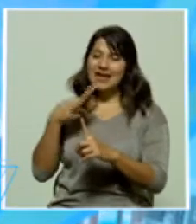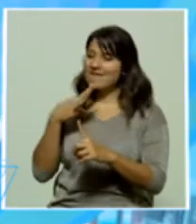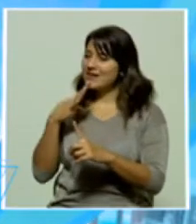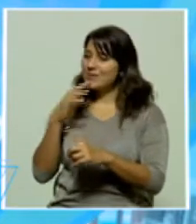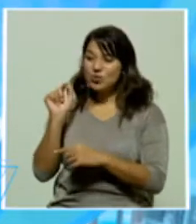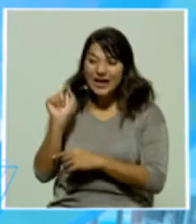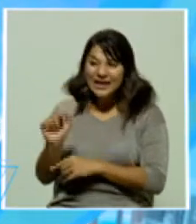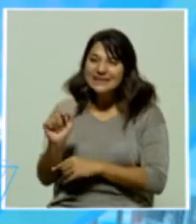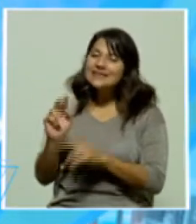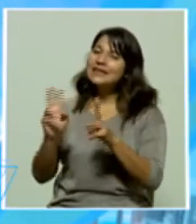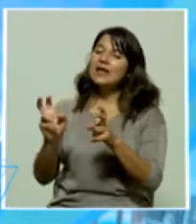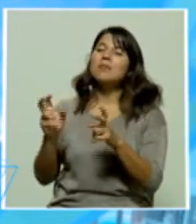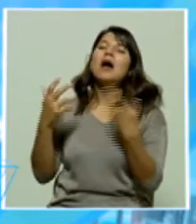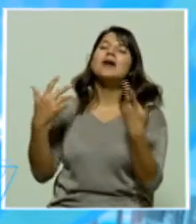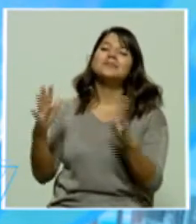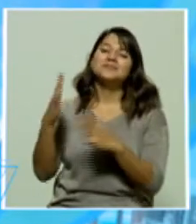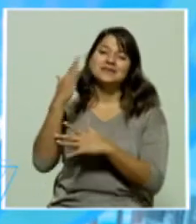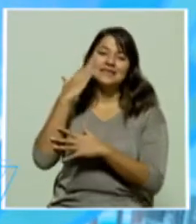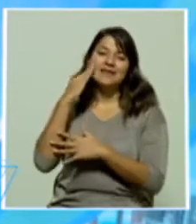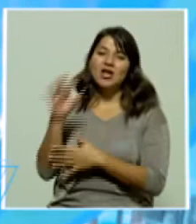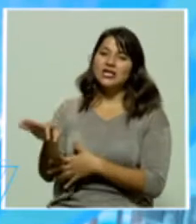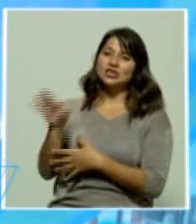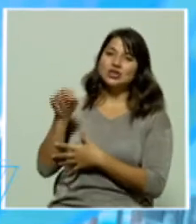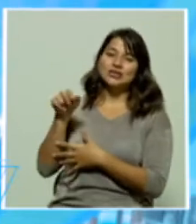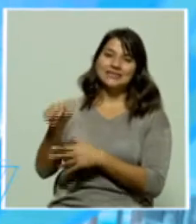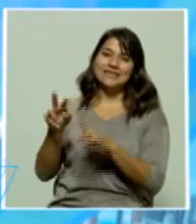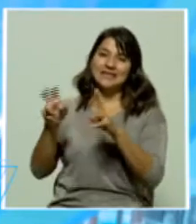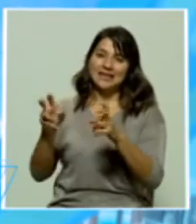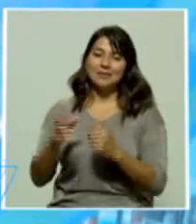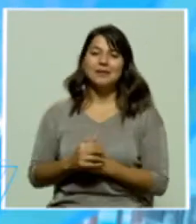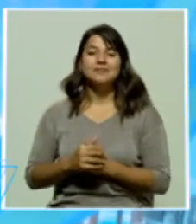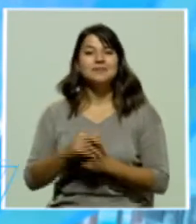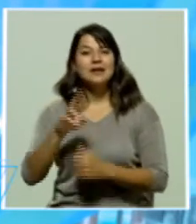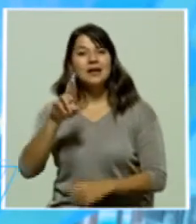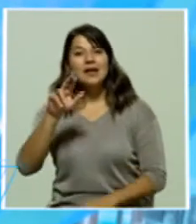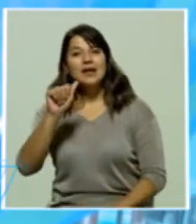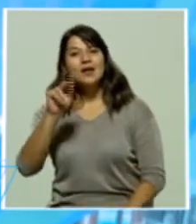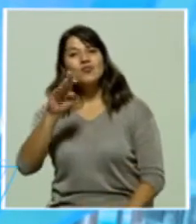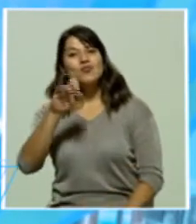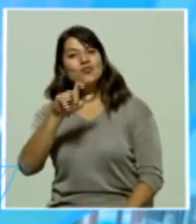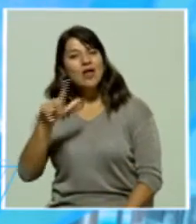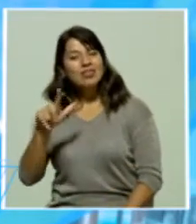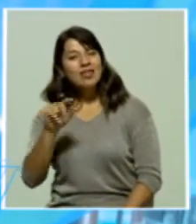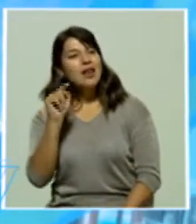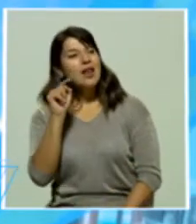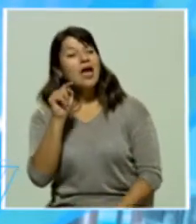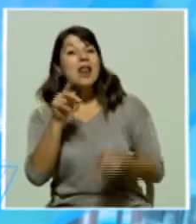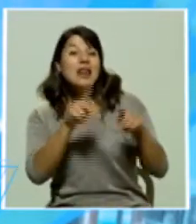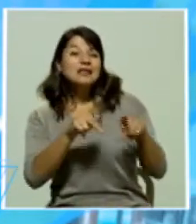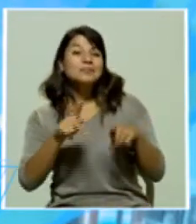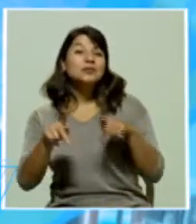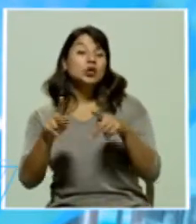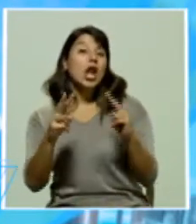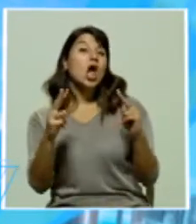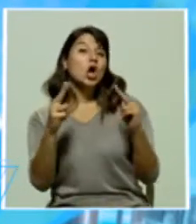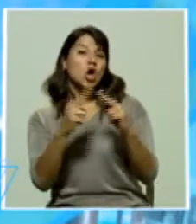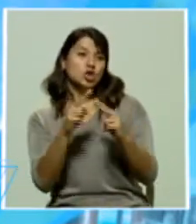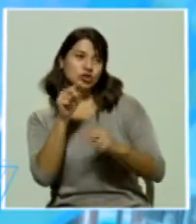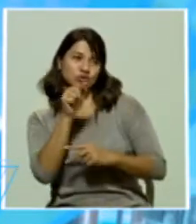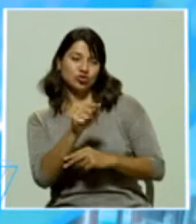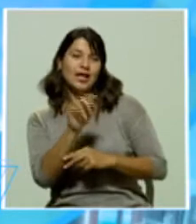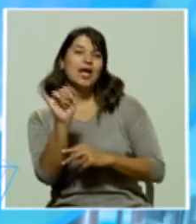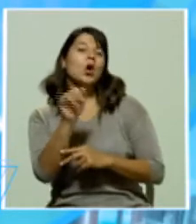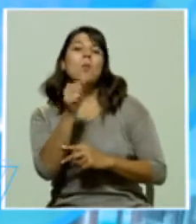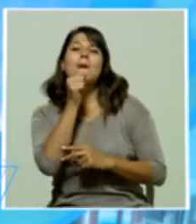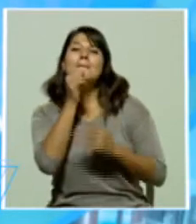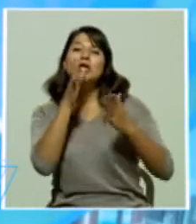los dos que este iba a ser el tema del documental. Randall, en tu caso, el público te conoce en tu rol de periodista